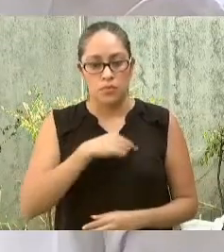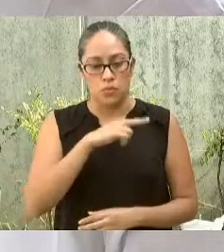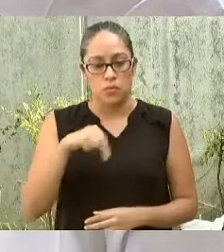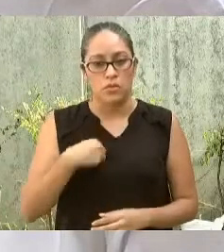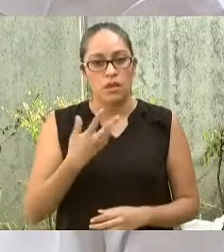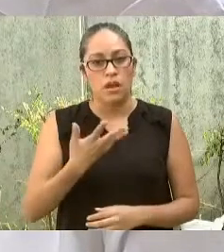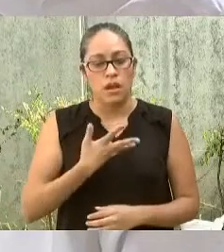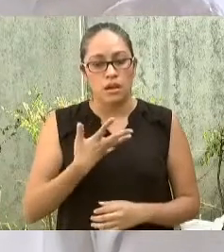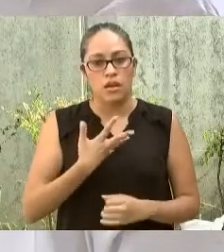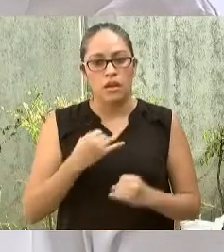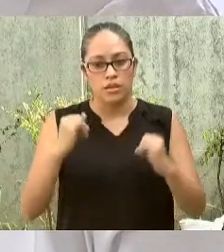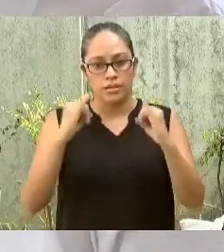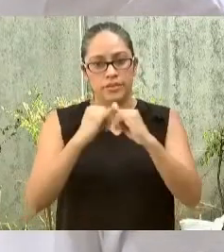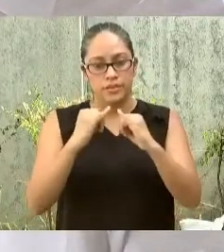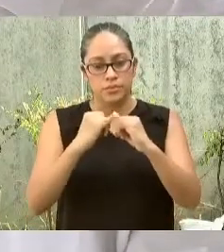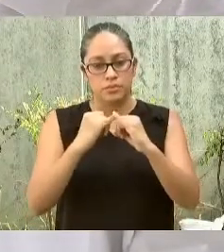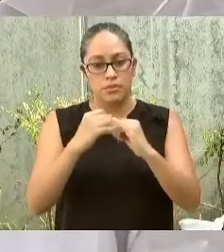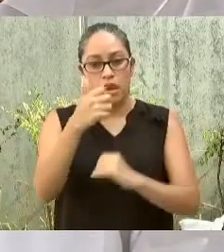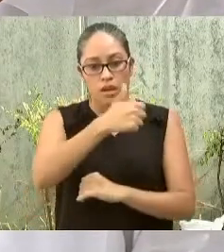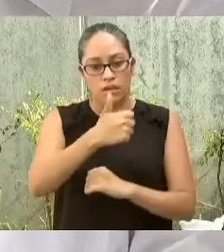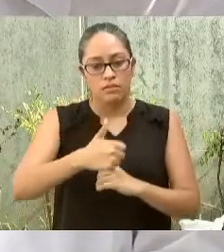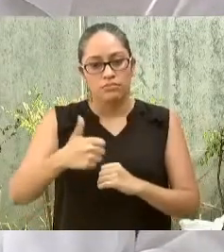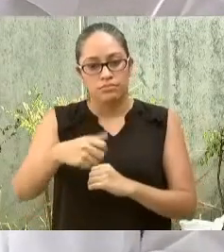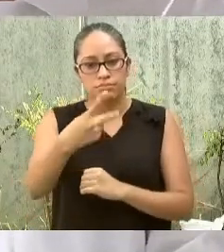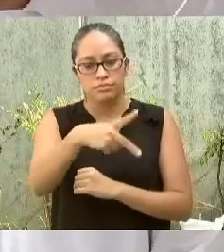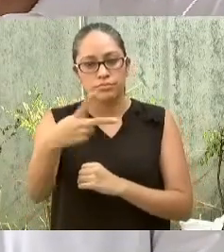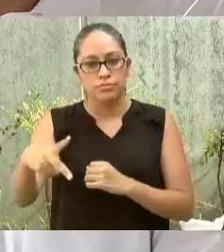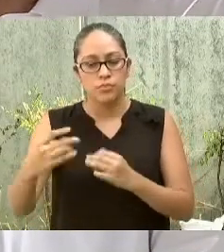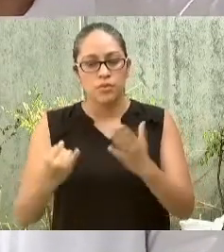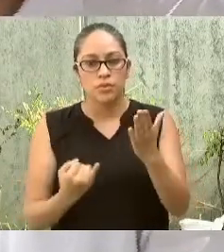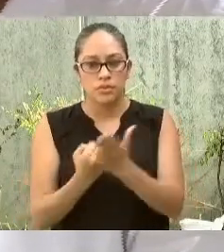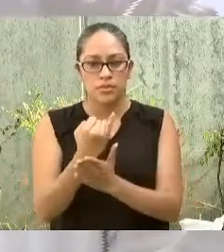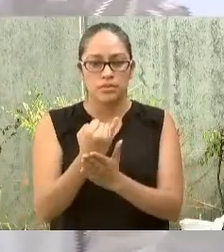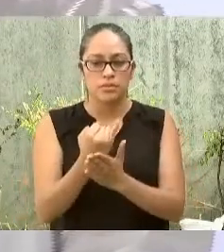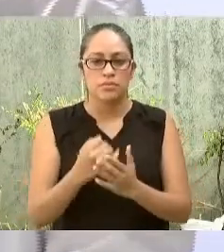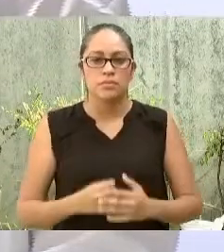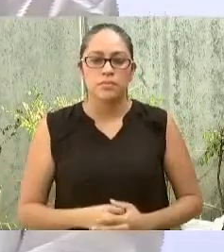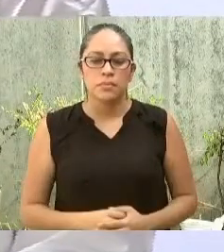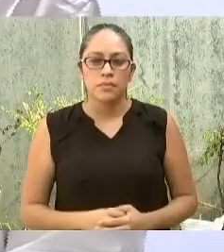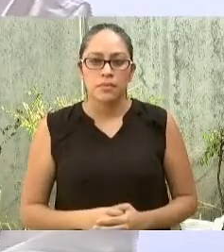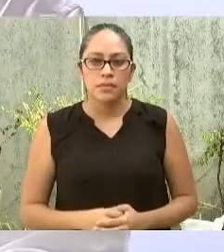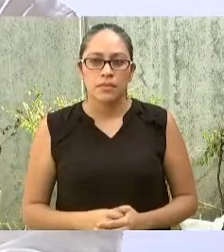instituciones autónomas. Llevo como